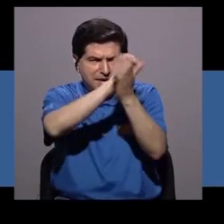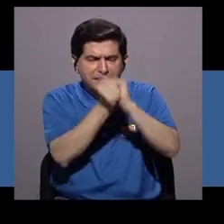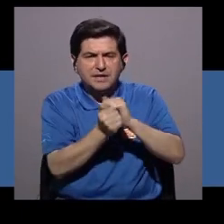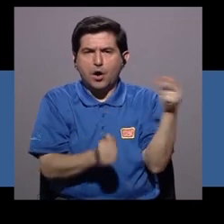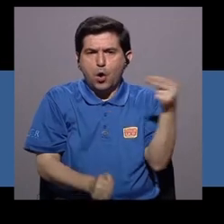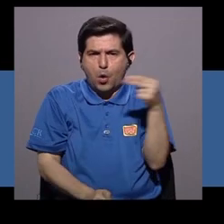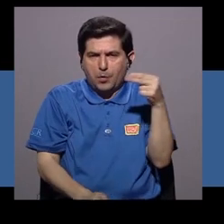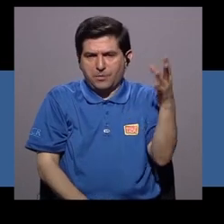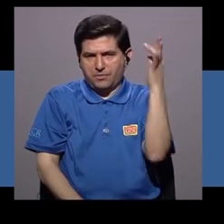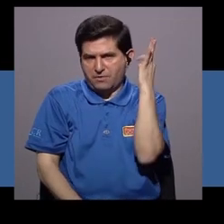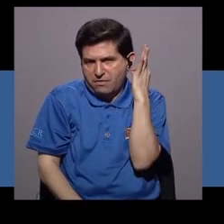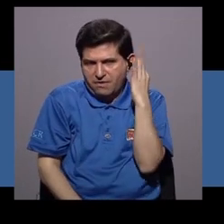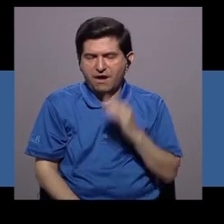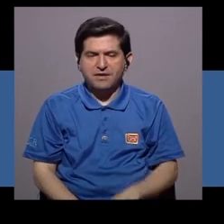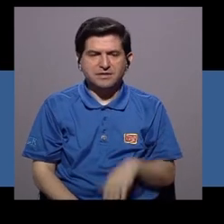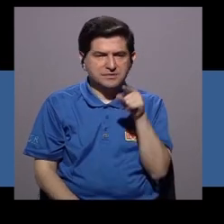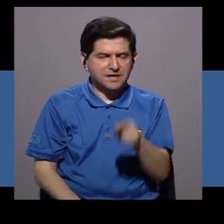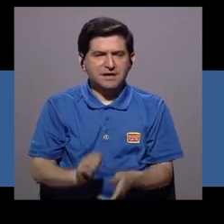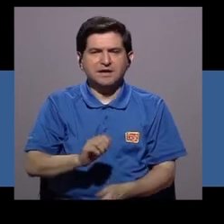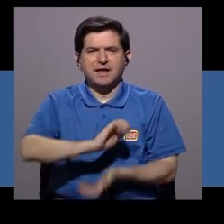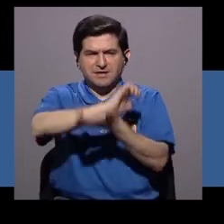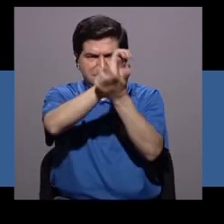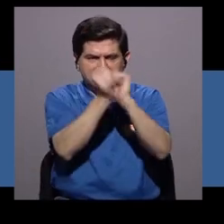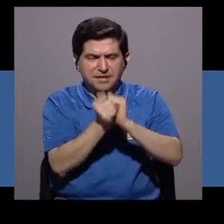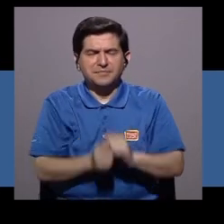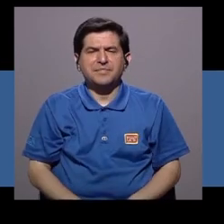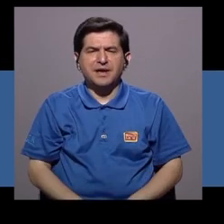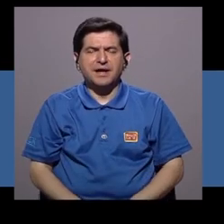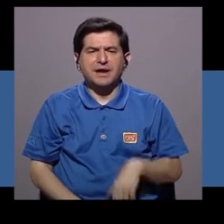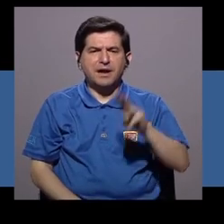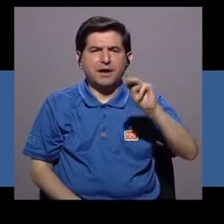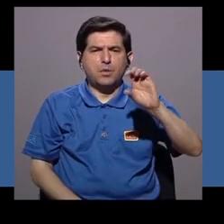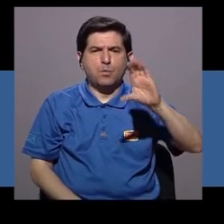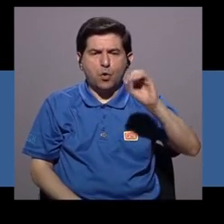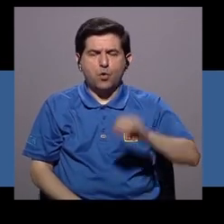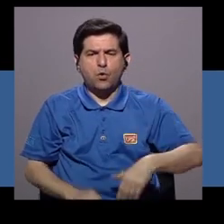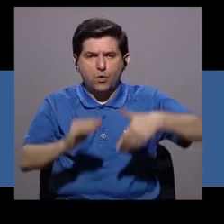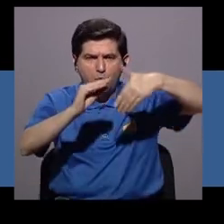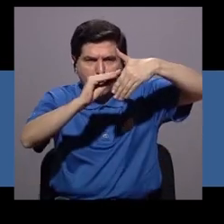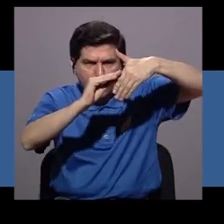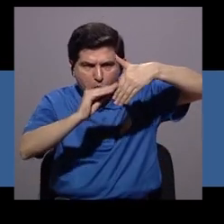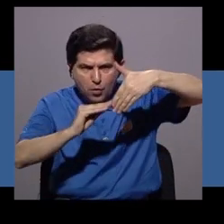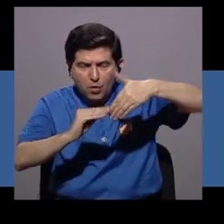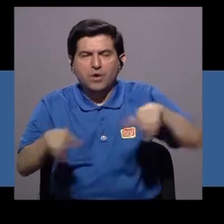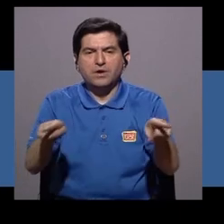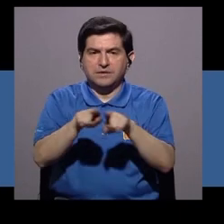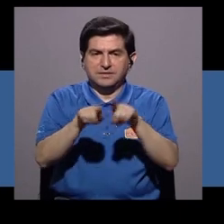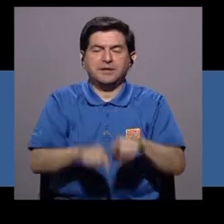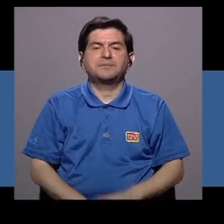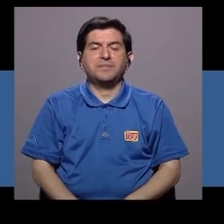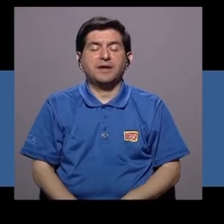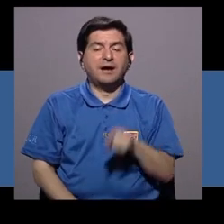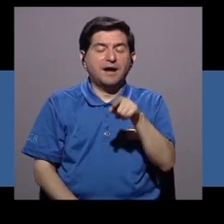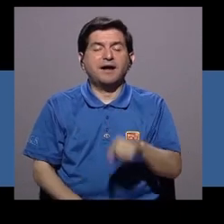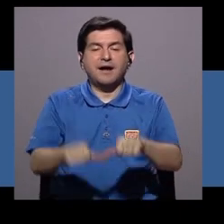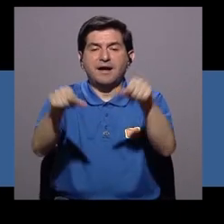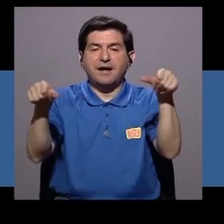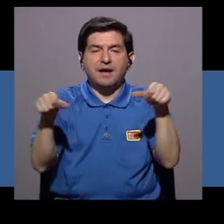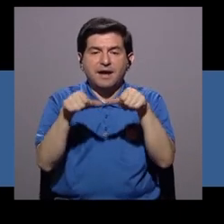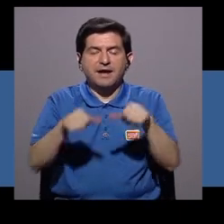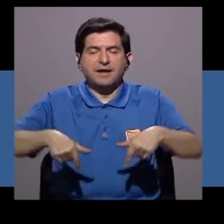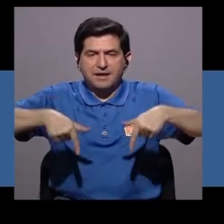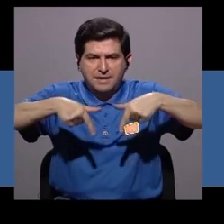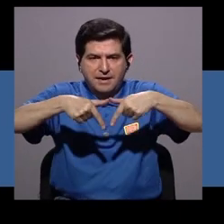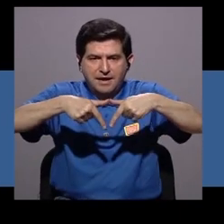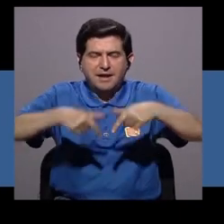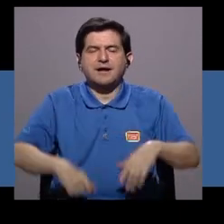niveles cambiantes de las hormonas femeninas que van a alterar el moco cervical y que este a su vez va a ser percibido